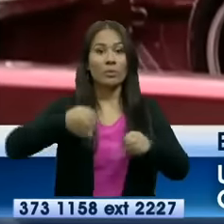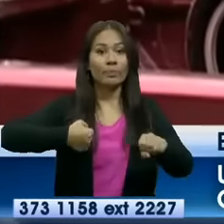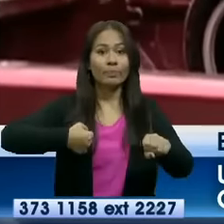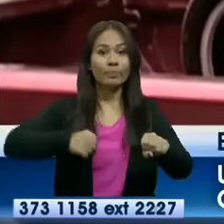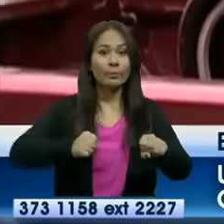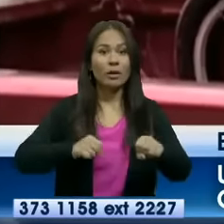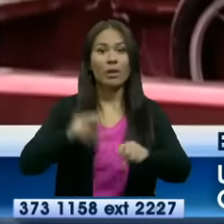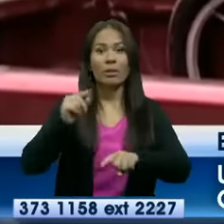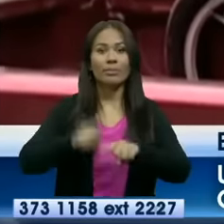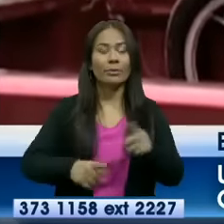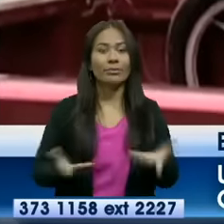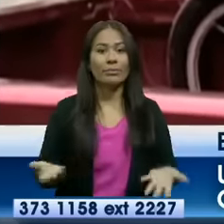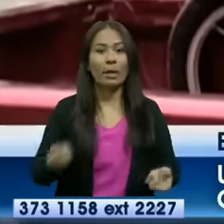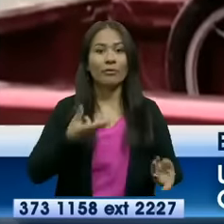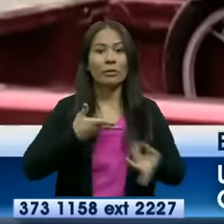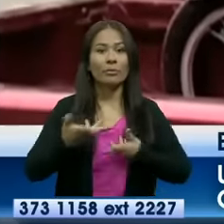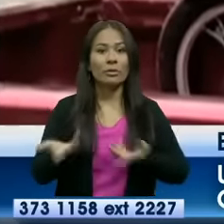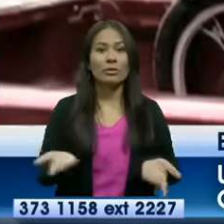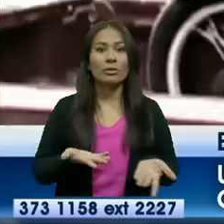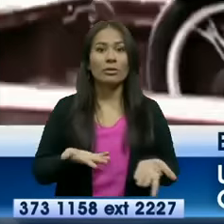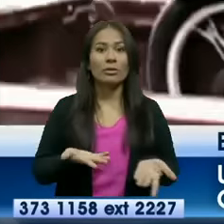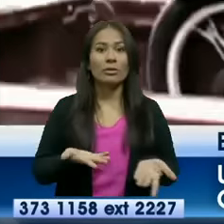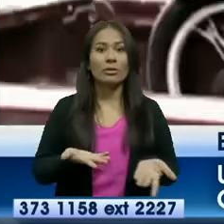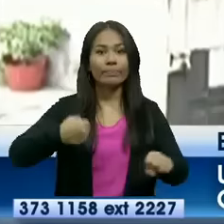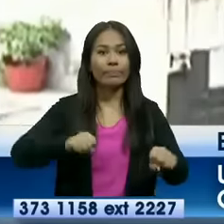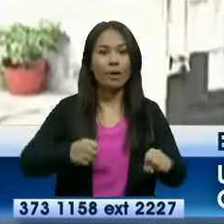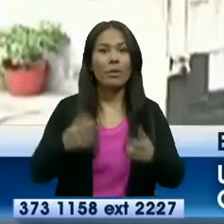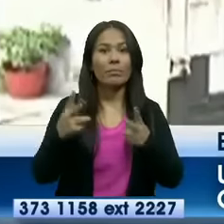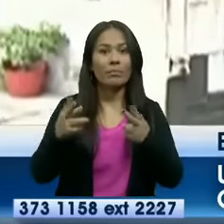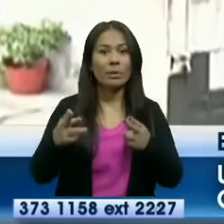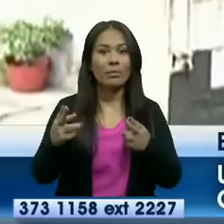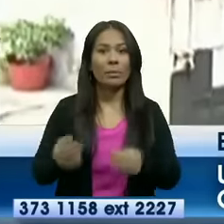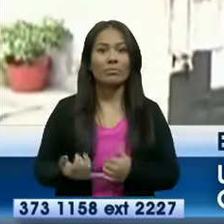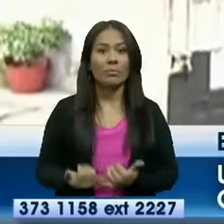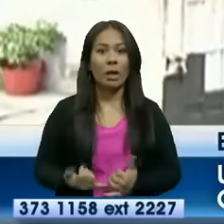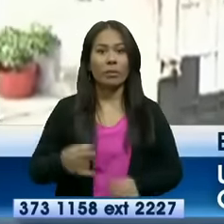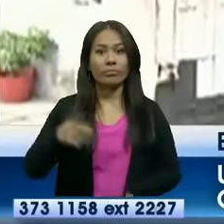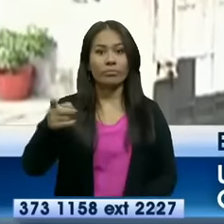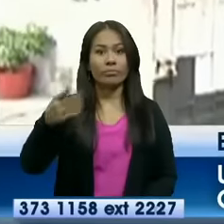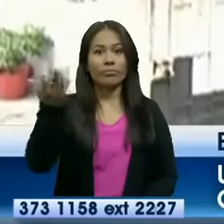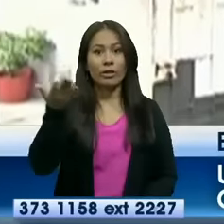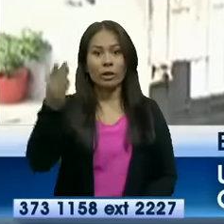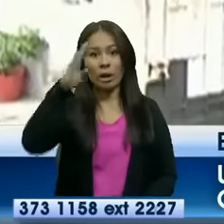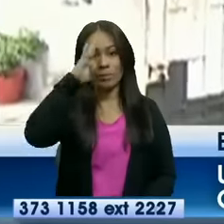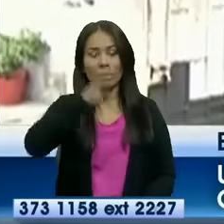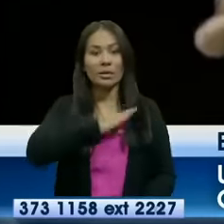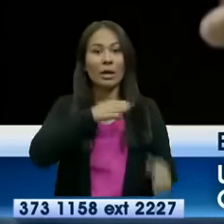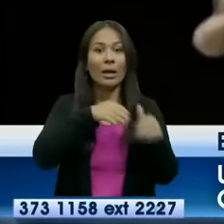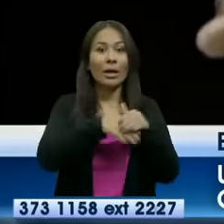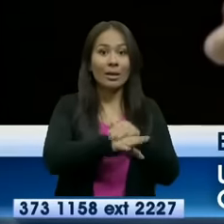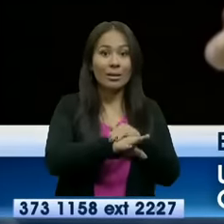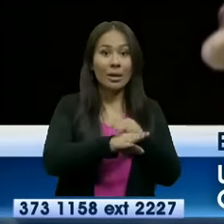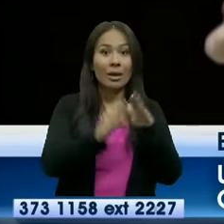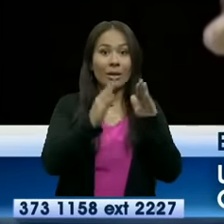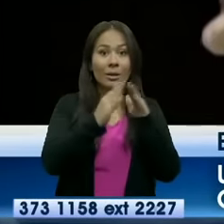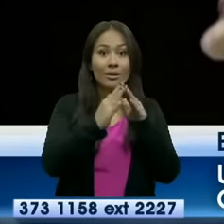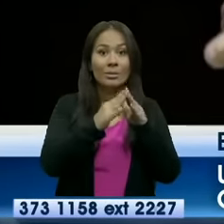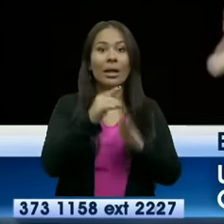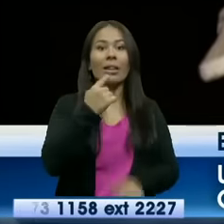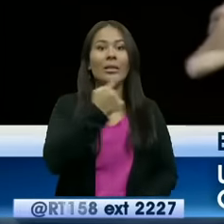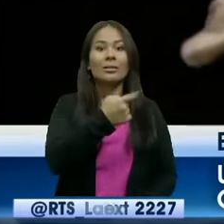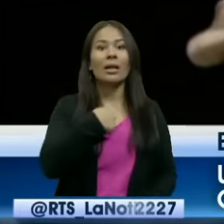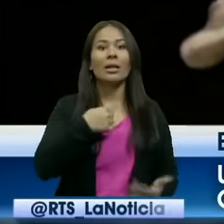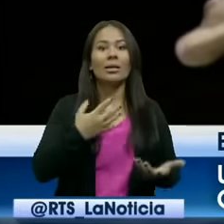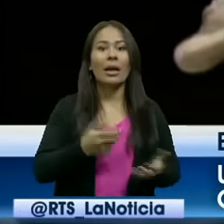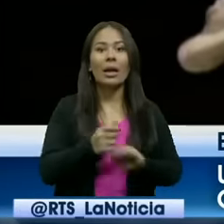ha podido justificar la procedencia de la misma. Mientras los uniformados ingresaban al domicilio, él habría pretendido esconder